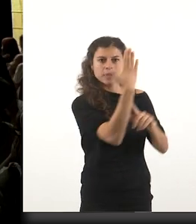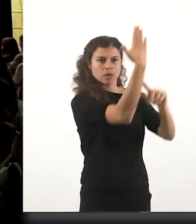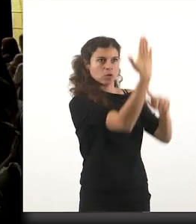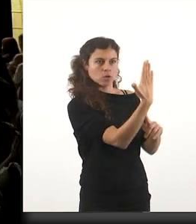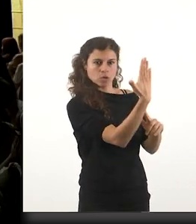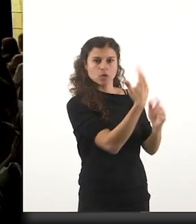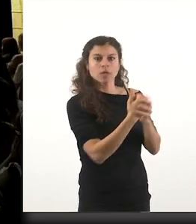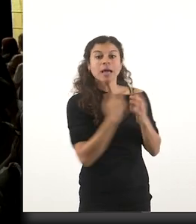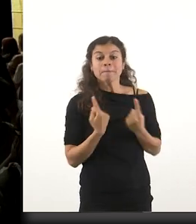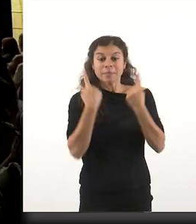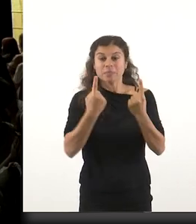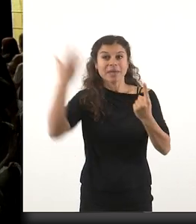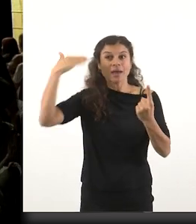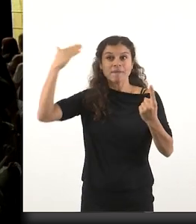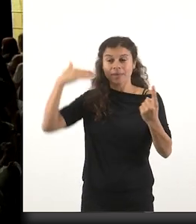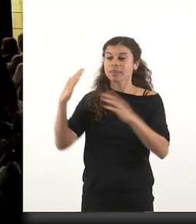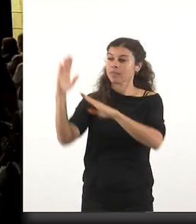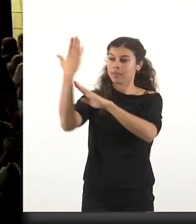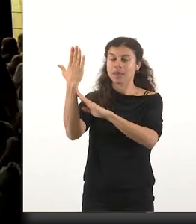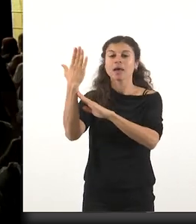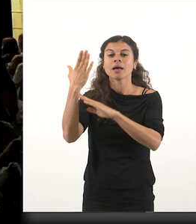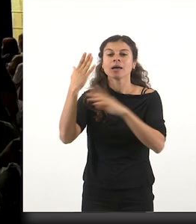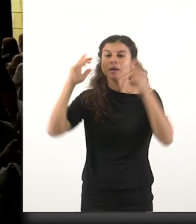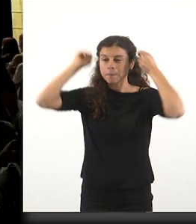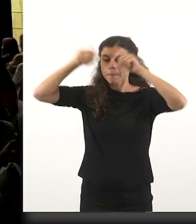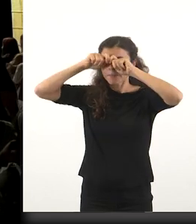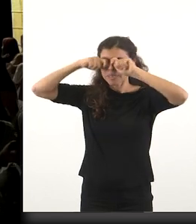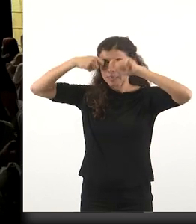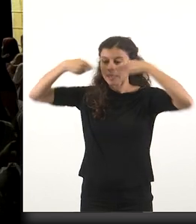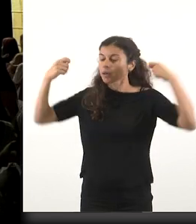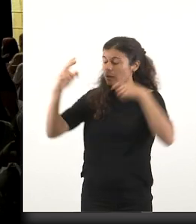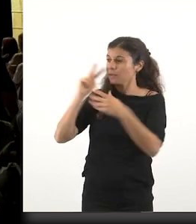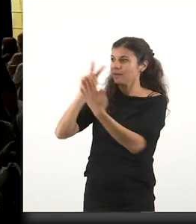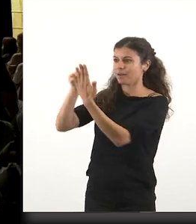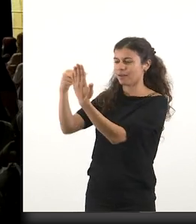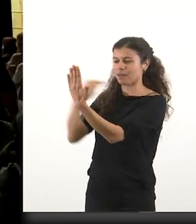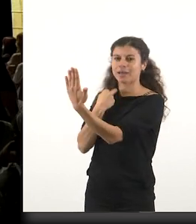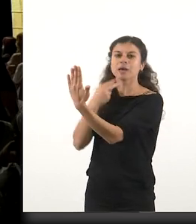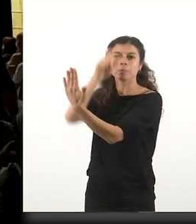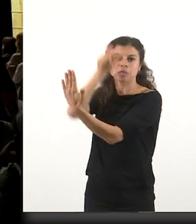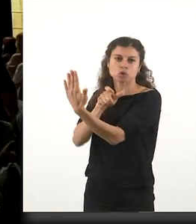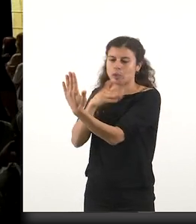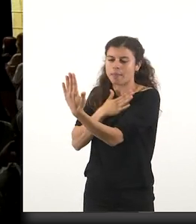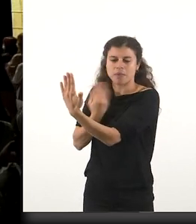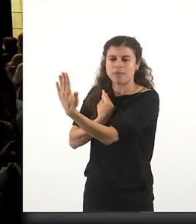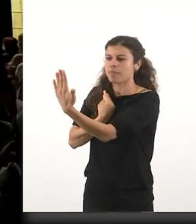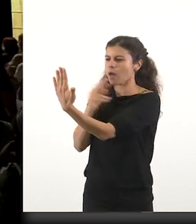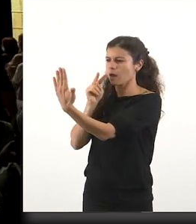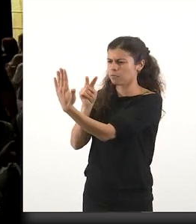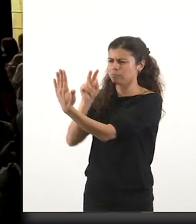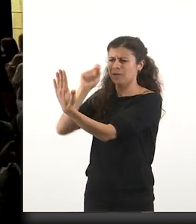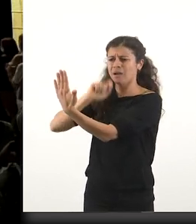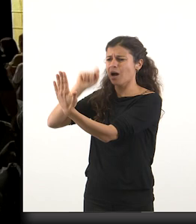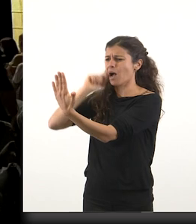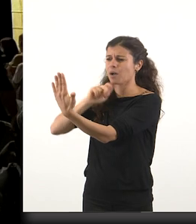espejo. La primera vez que me dijo la persona de tu vida y me quitó el pañuelo y me vi, pues lloré mucho.